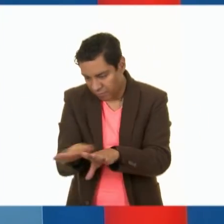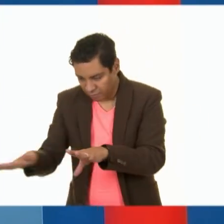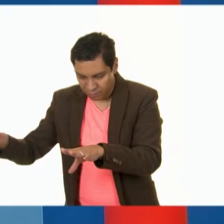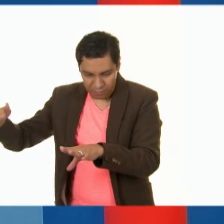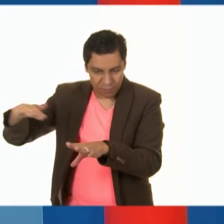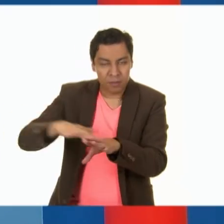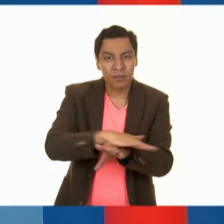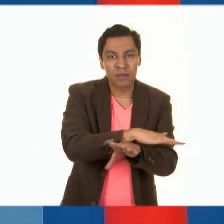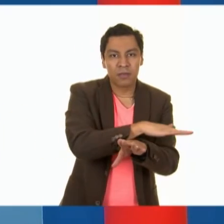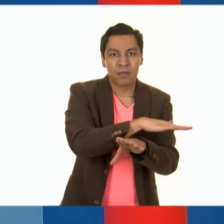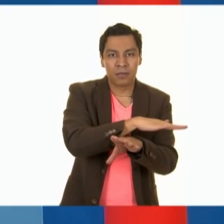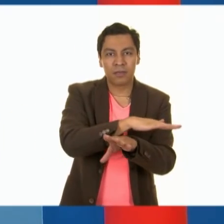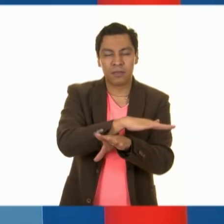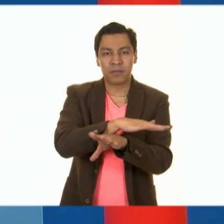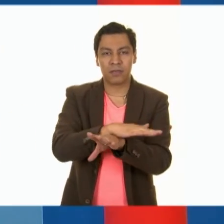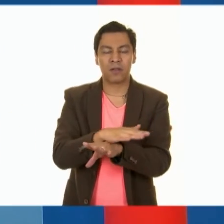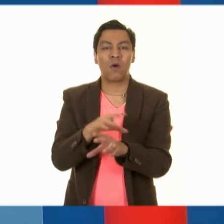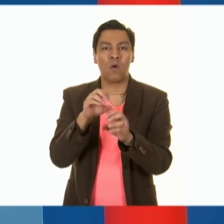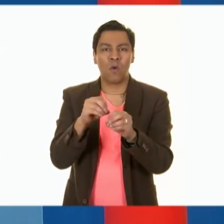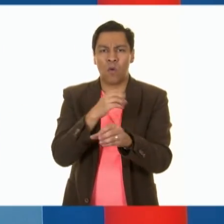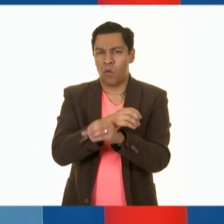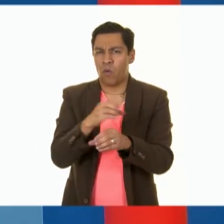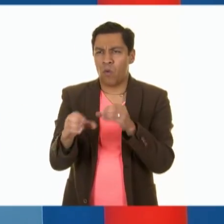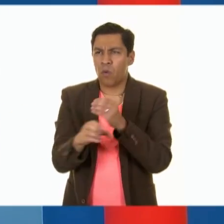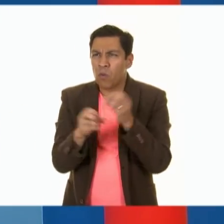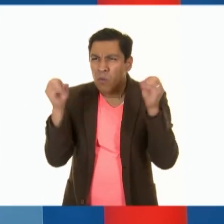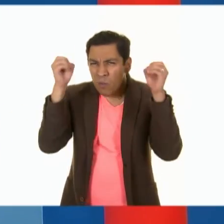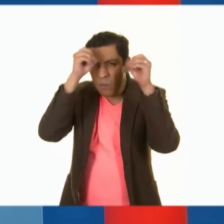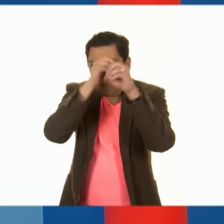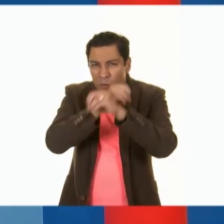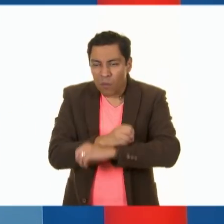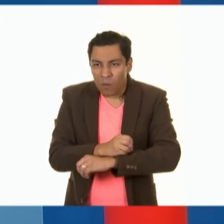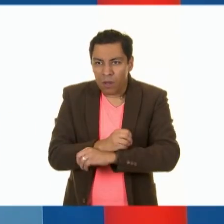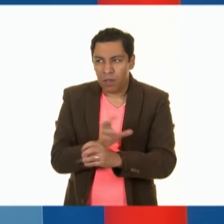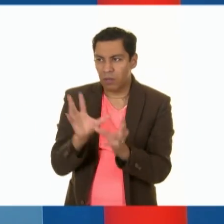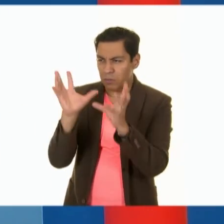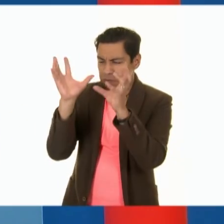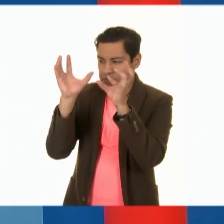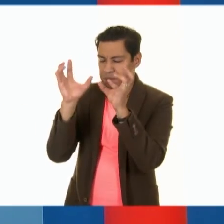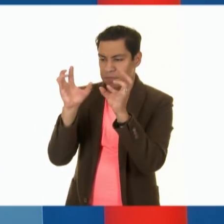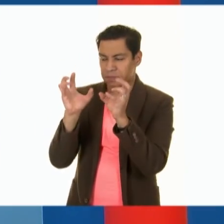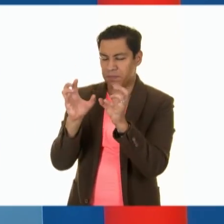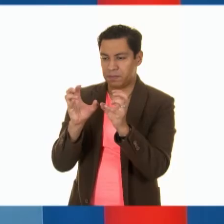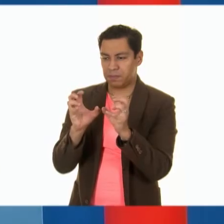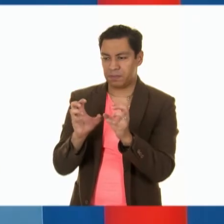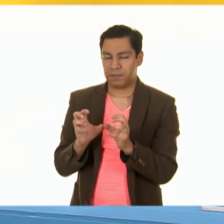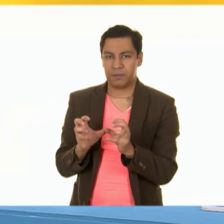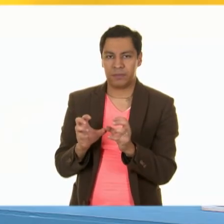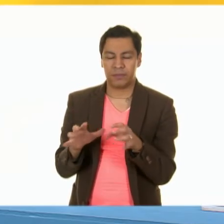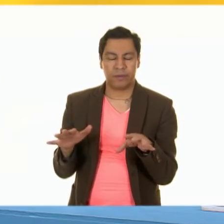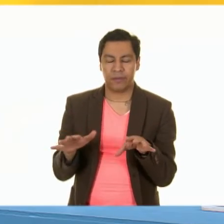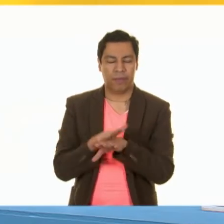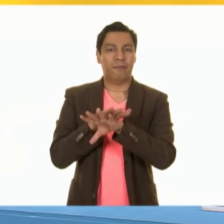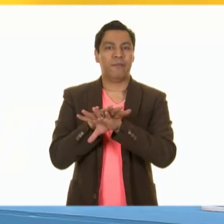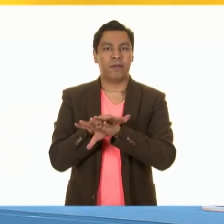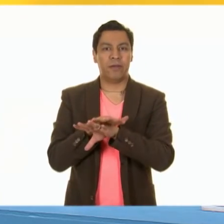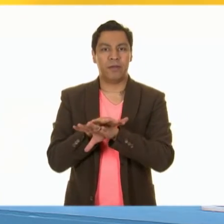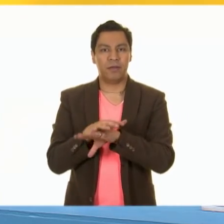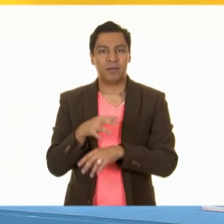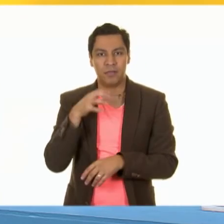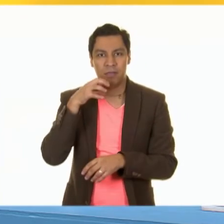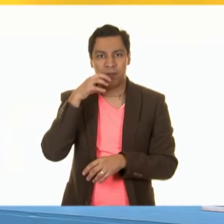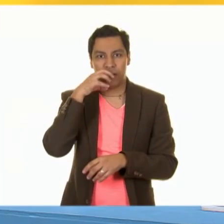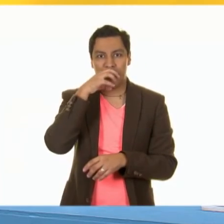opaca, esta absorbe la energía luminosa y la convierte en calor en otro tipo de energía. Con base en